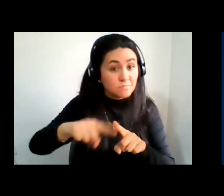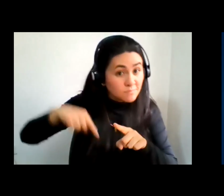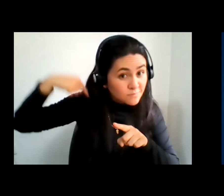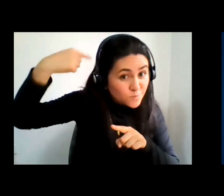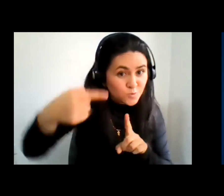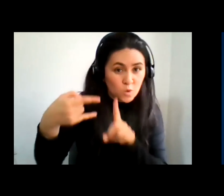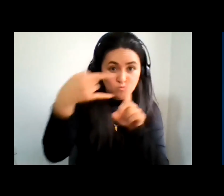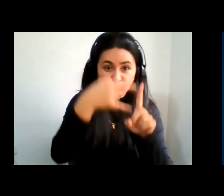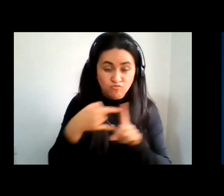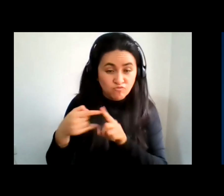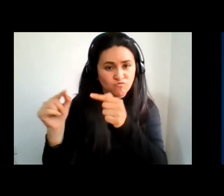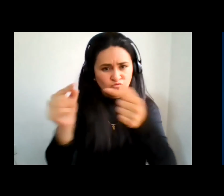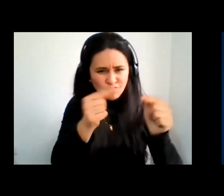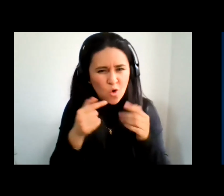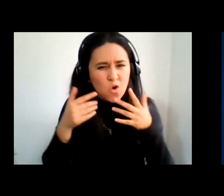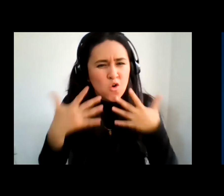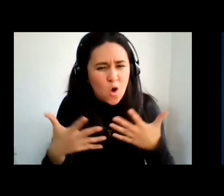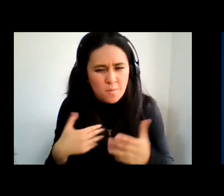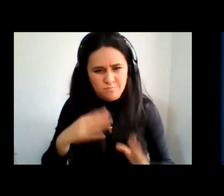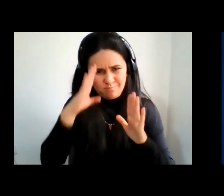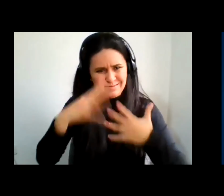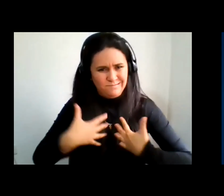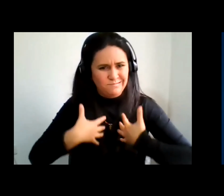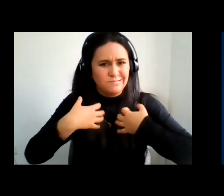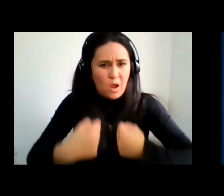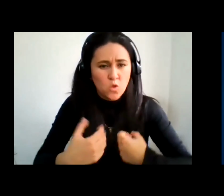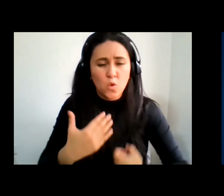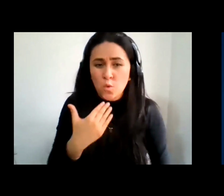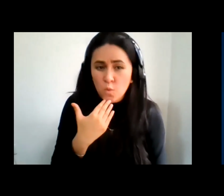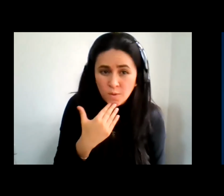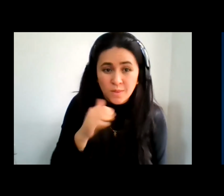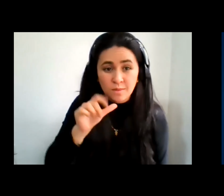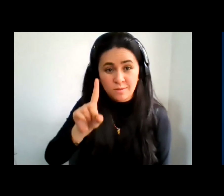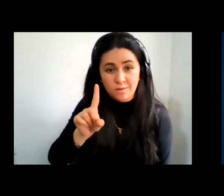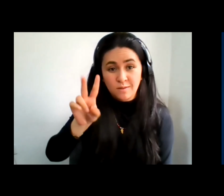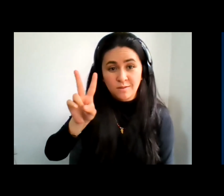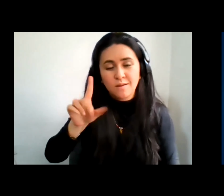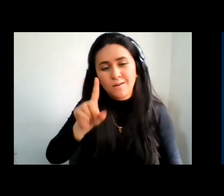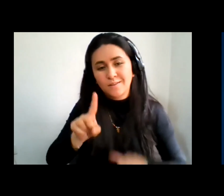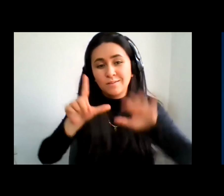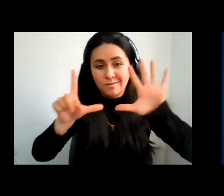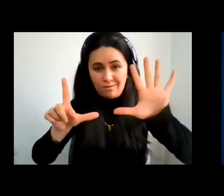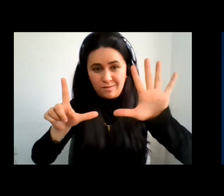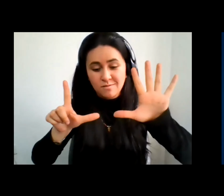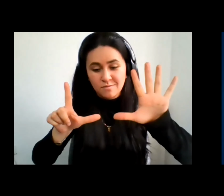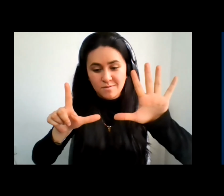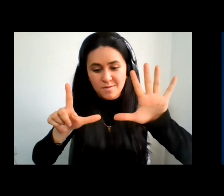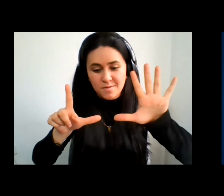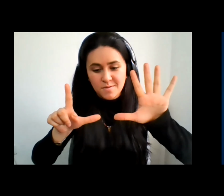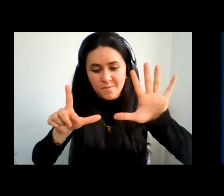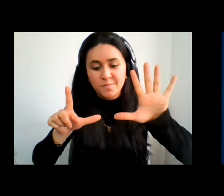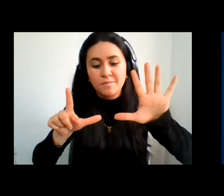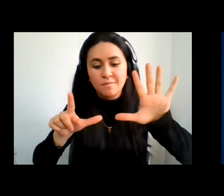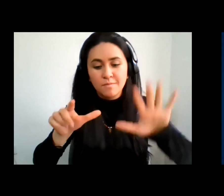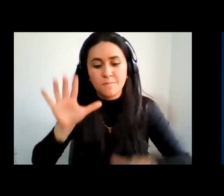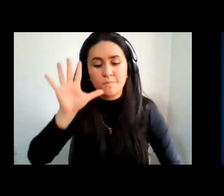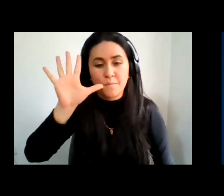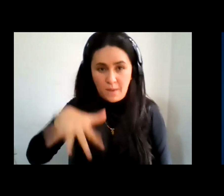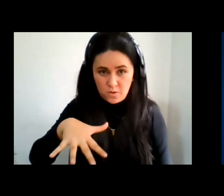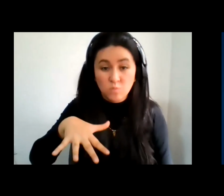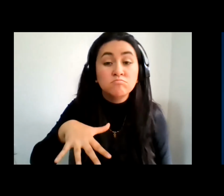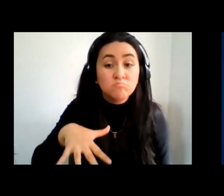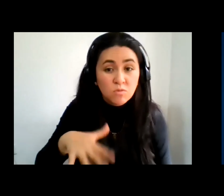webinario sobre las funciones esenciales de salud pública programado para el 17 de mayo, que se titulará Monitoreo de la Salud Universal en la